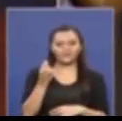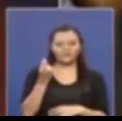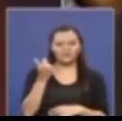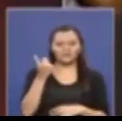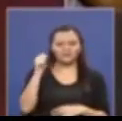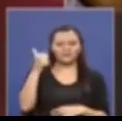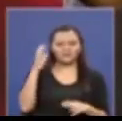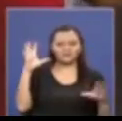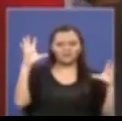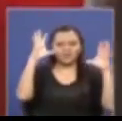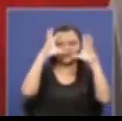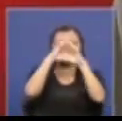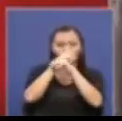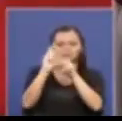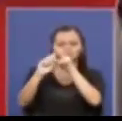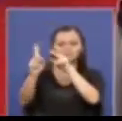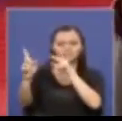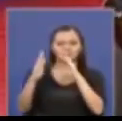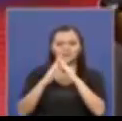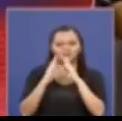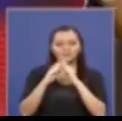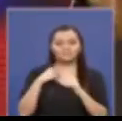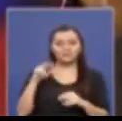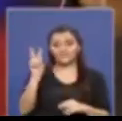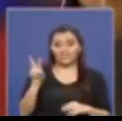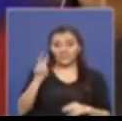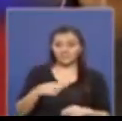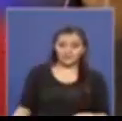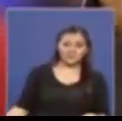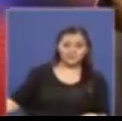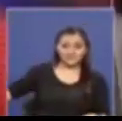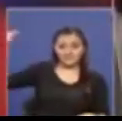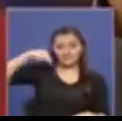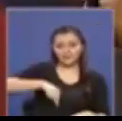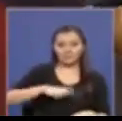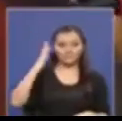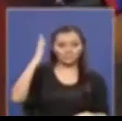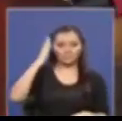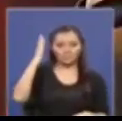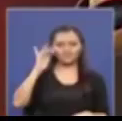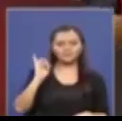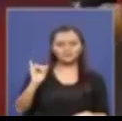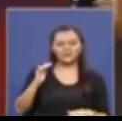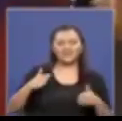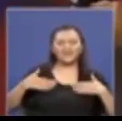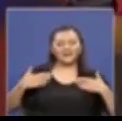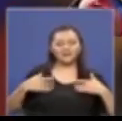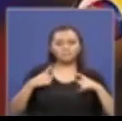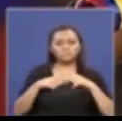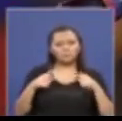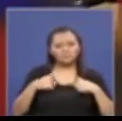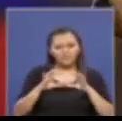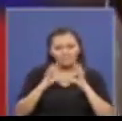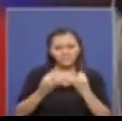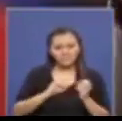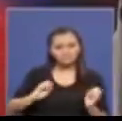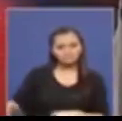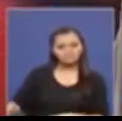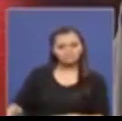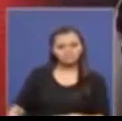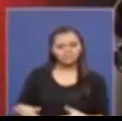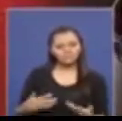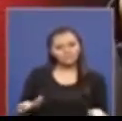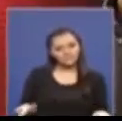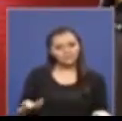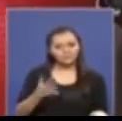de la noche y hoy día teníamos que venir, el viernes teníamos que venir a Tulcán, viernes y sábado, lo cual es una gran alegría. pero uno también tiene familia, no le cuesta